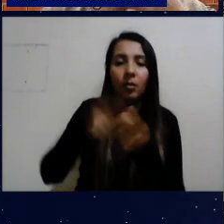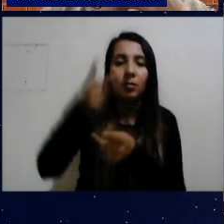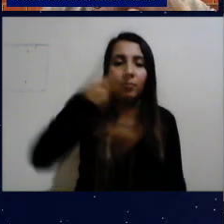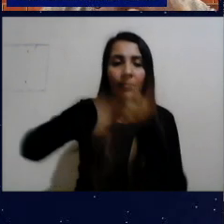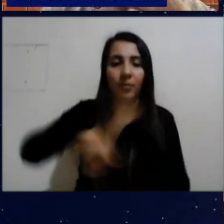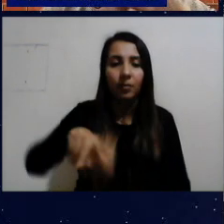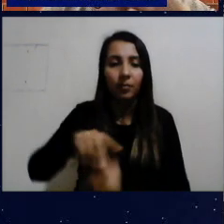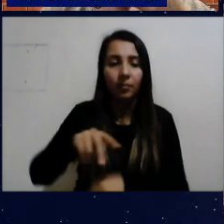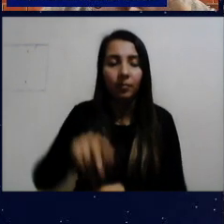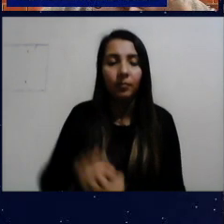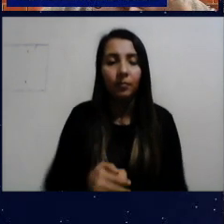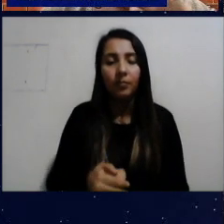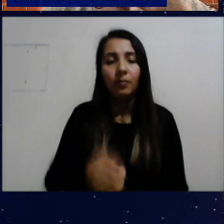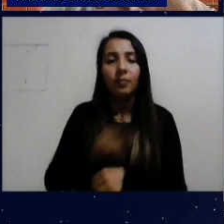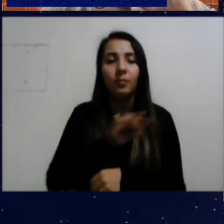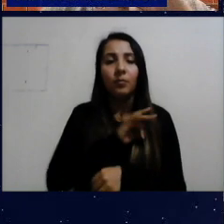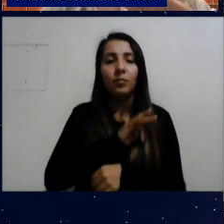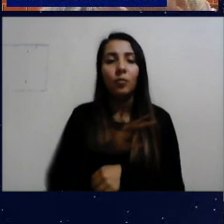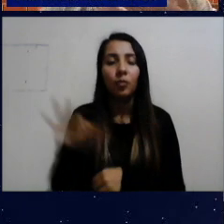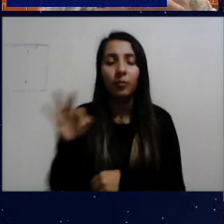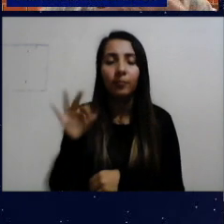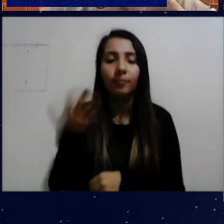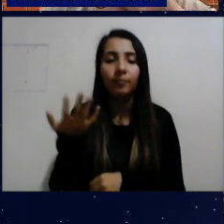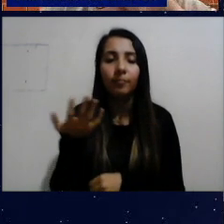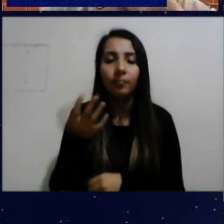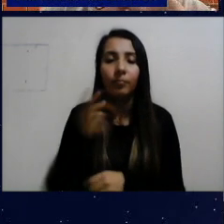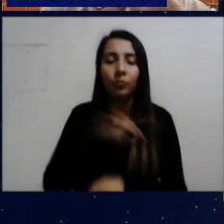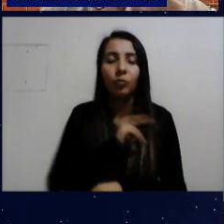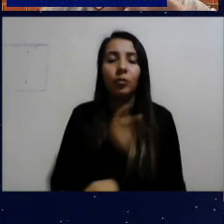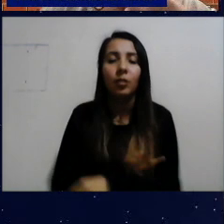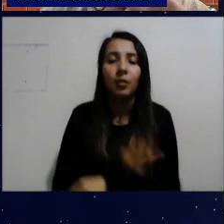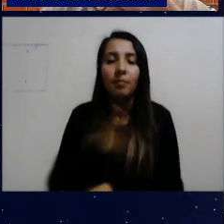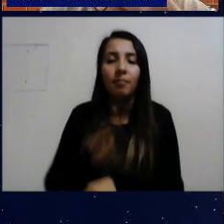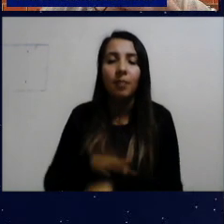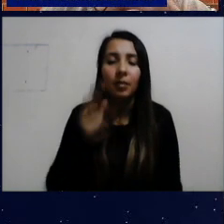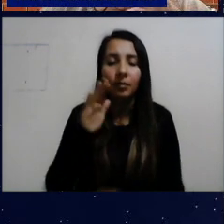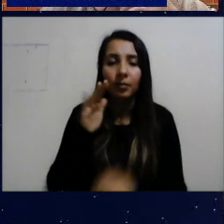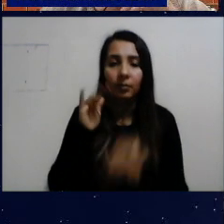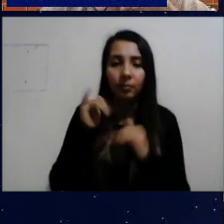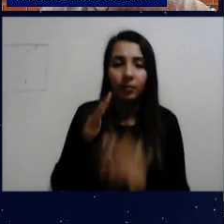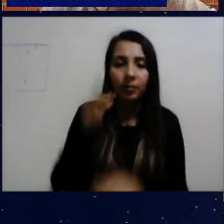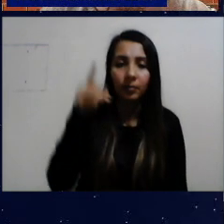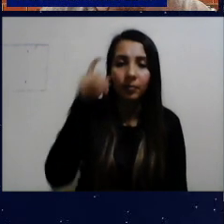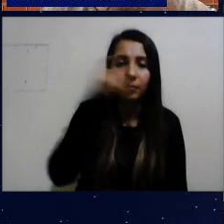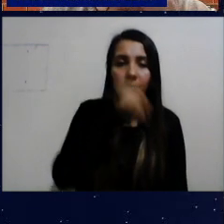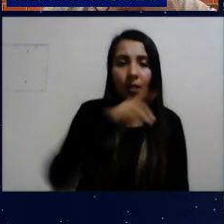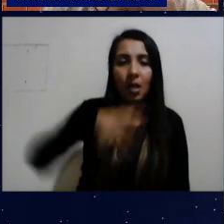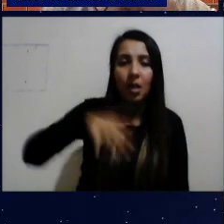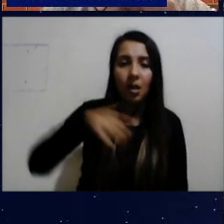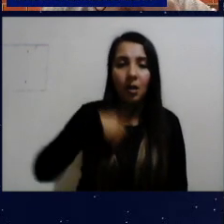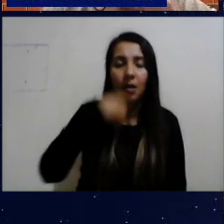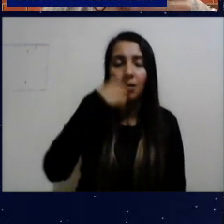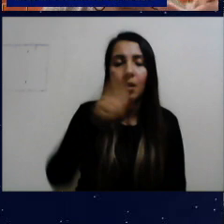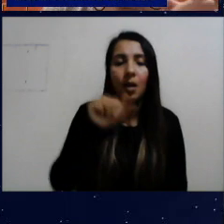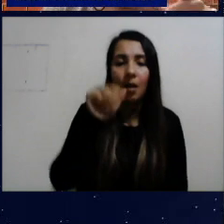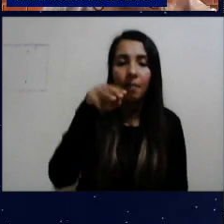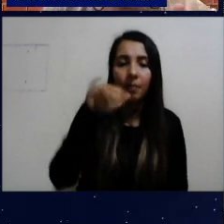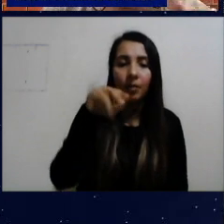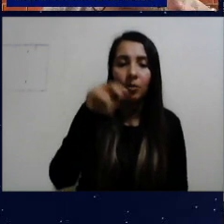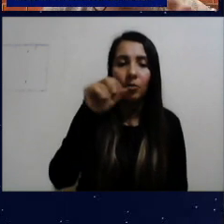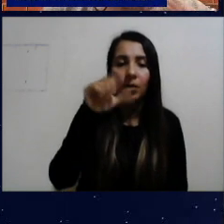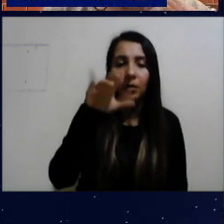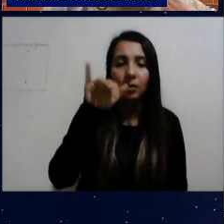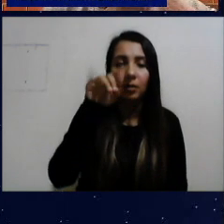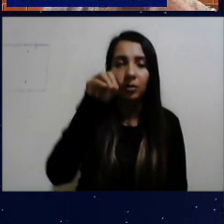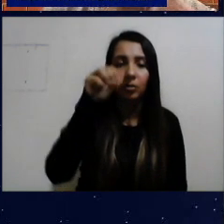aminoácidos y se puedan ensamblar luego proteínas más complejas. Bueno, como decía, los